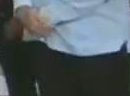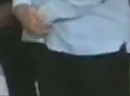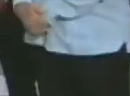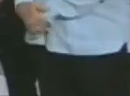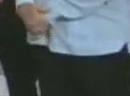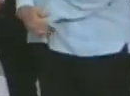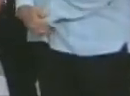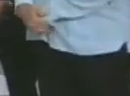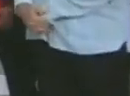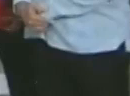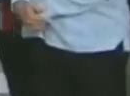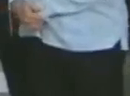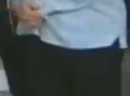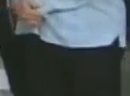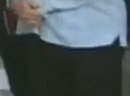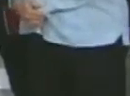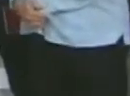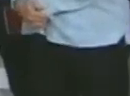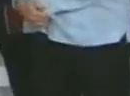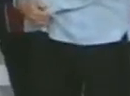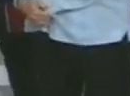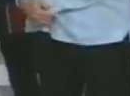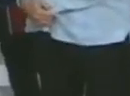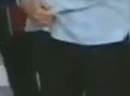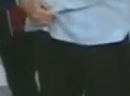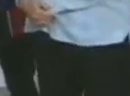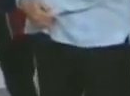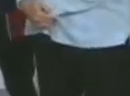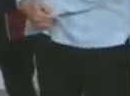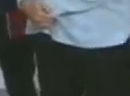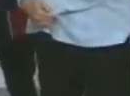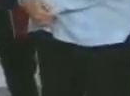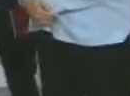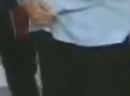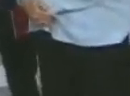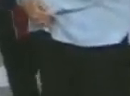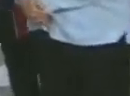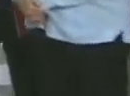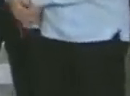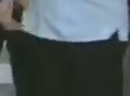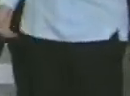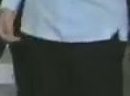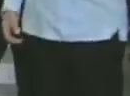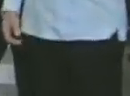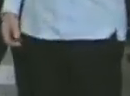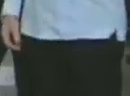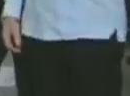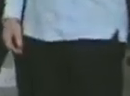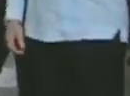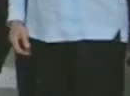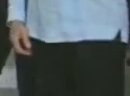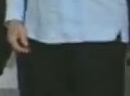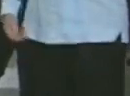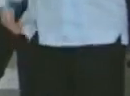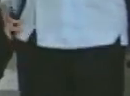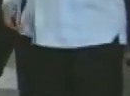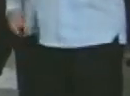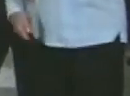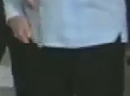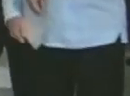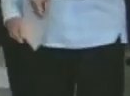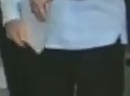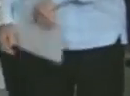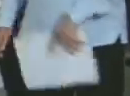del pueblo, los comités locales de abastecimiento y producción. Está pegando frío por aquí, me acompaña el ministro